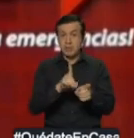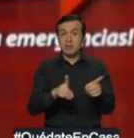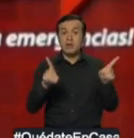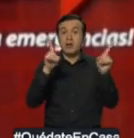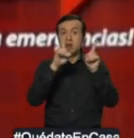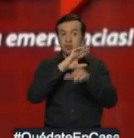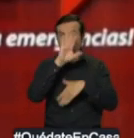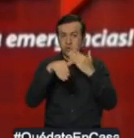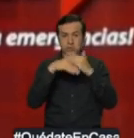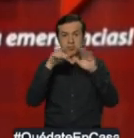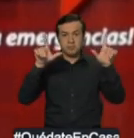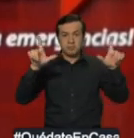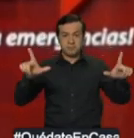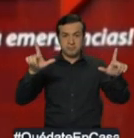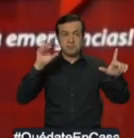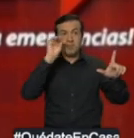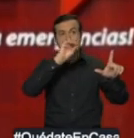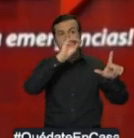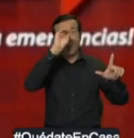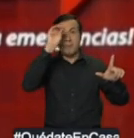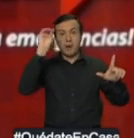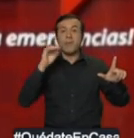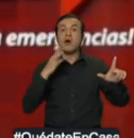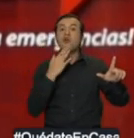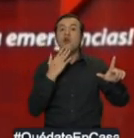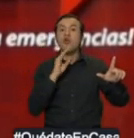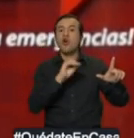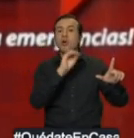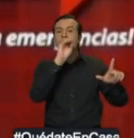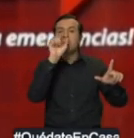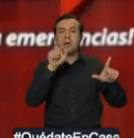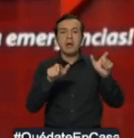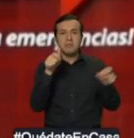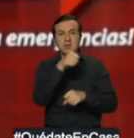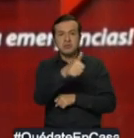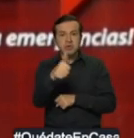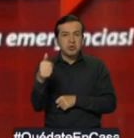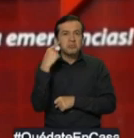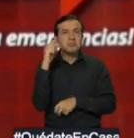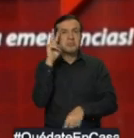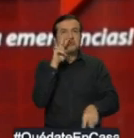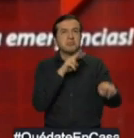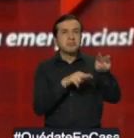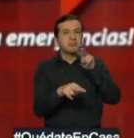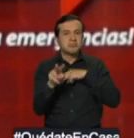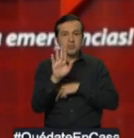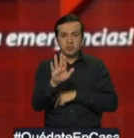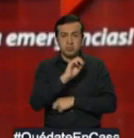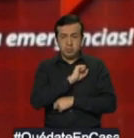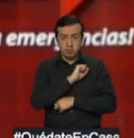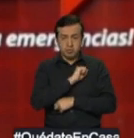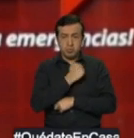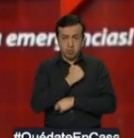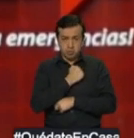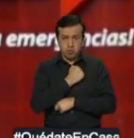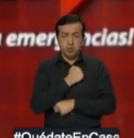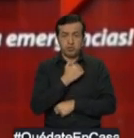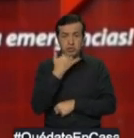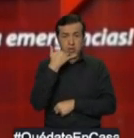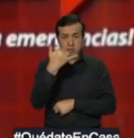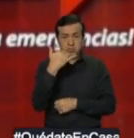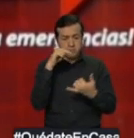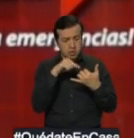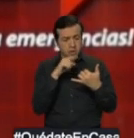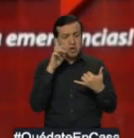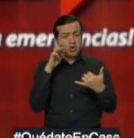concentración de datos de manejo de datos para que cada persona lo pueda consultar desde su celular y pueda saber su